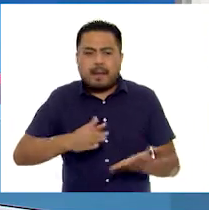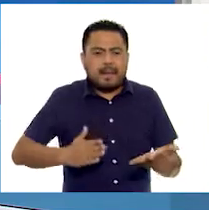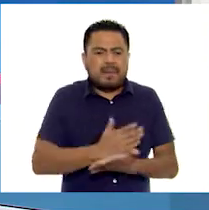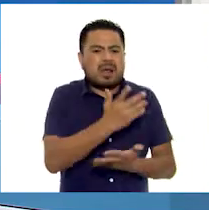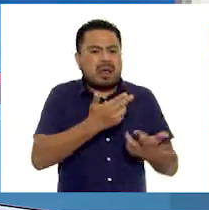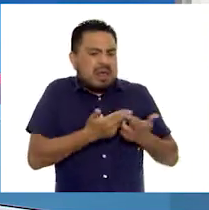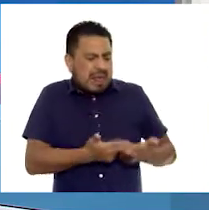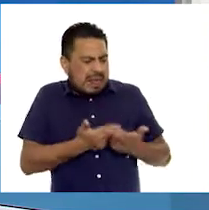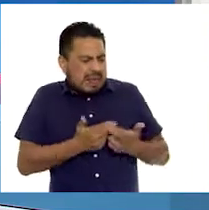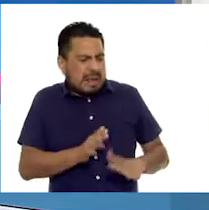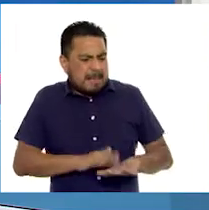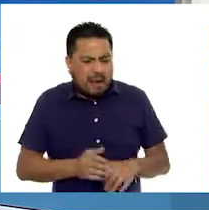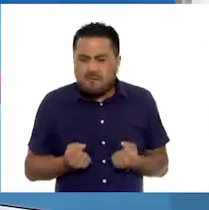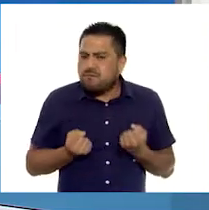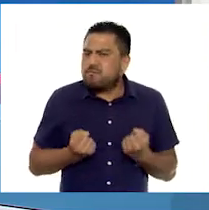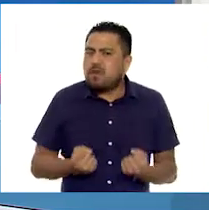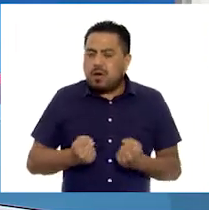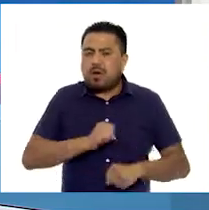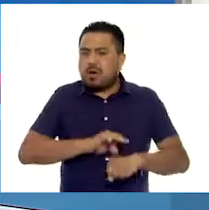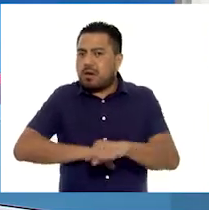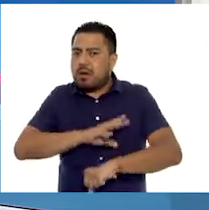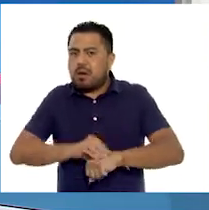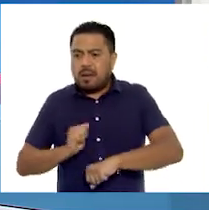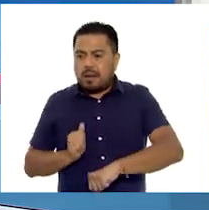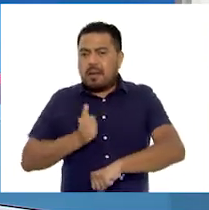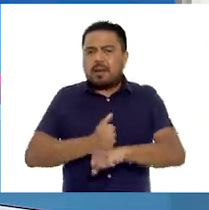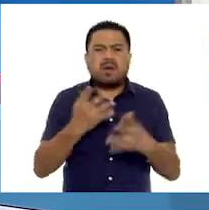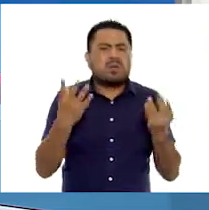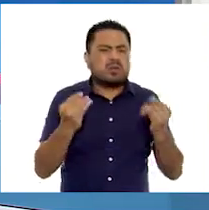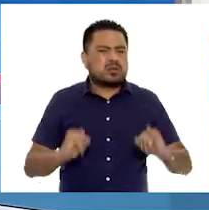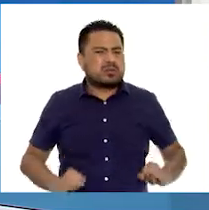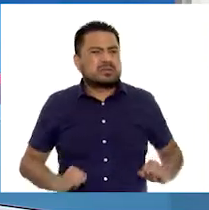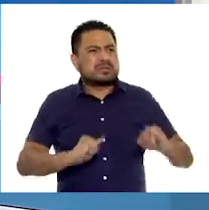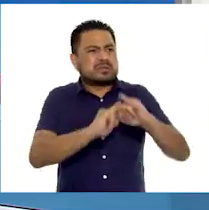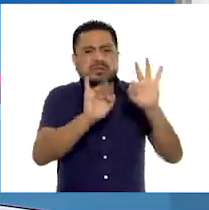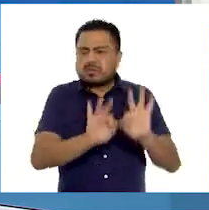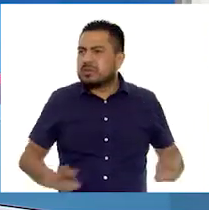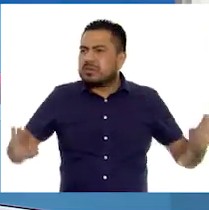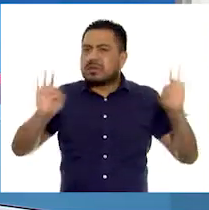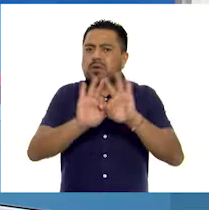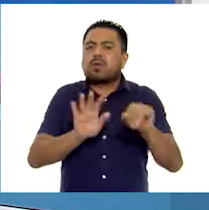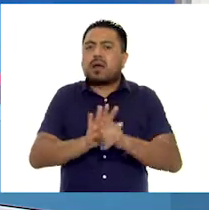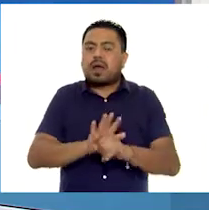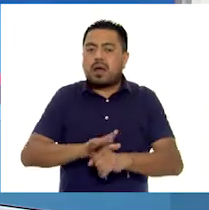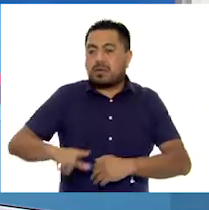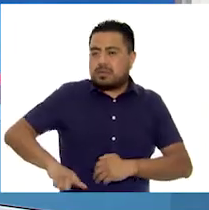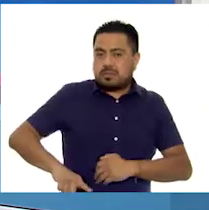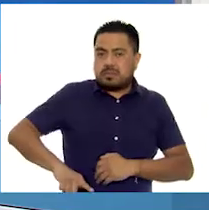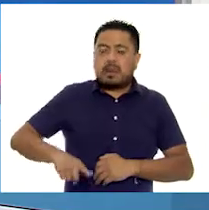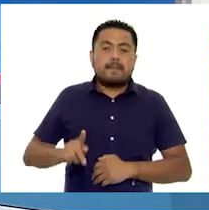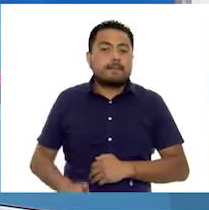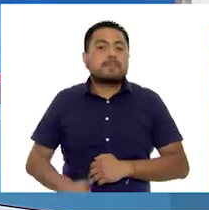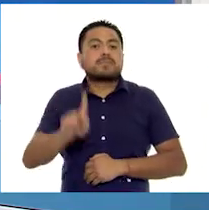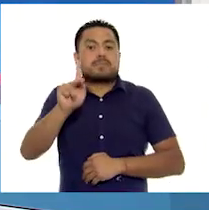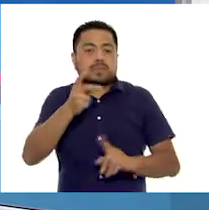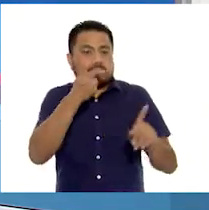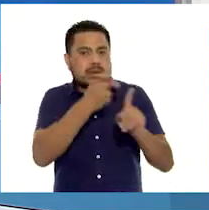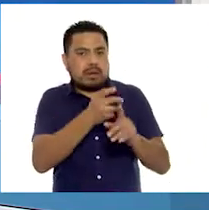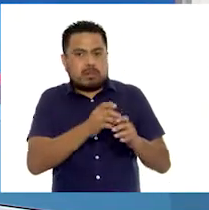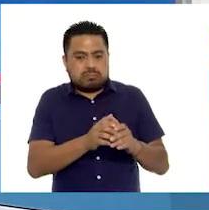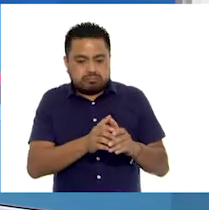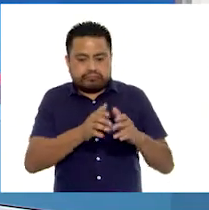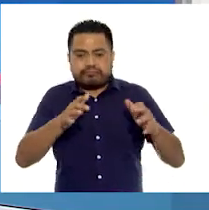que lo fortaleció y le permitió consolidar muchas instituciones fundamentales del estado pero este crecimiento